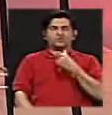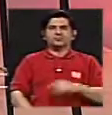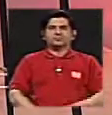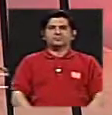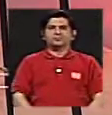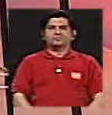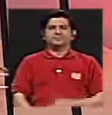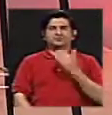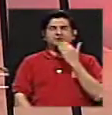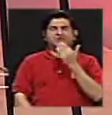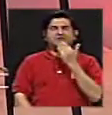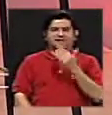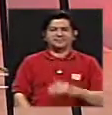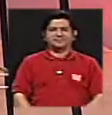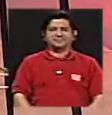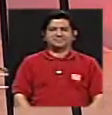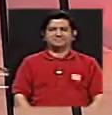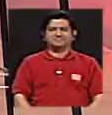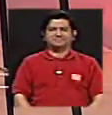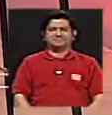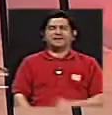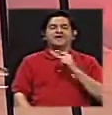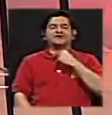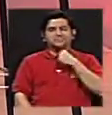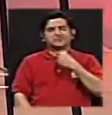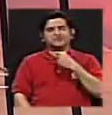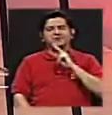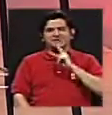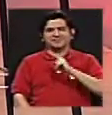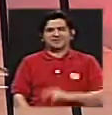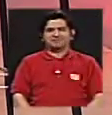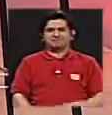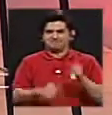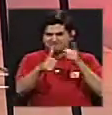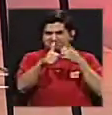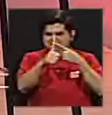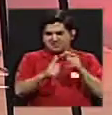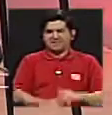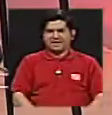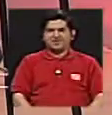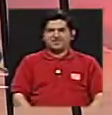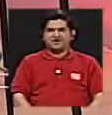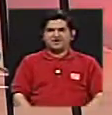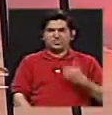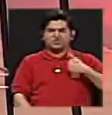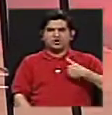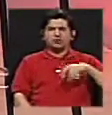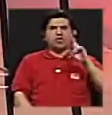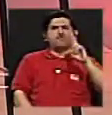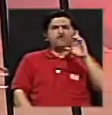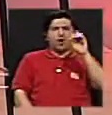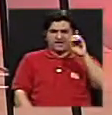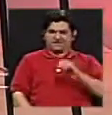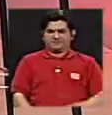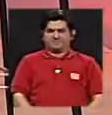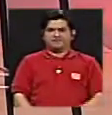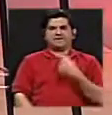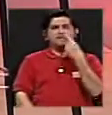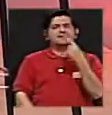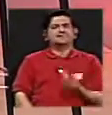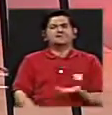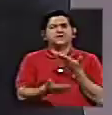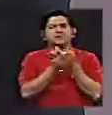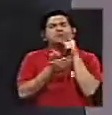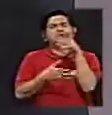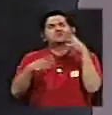Mauricio. Gracias. Con todos los oyentes. Un placer. En primer lugar, don Rolando, cuéntenos cuál es la propuesta